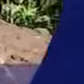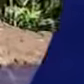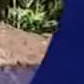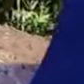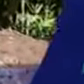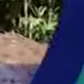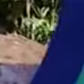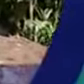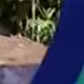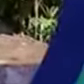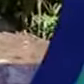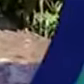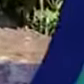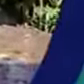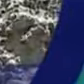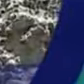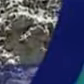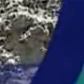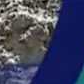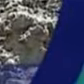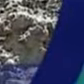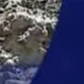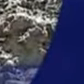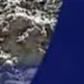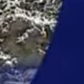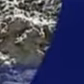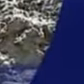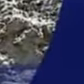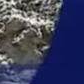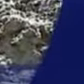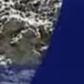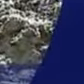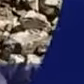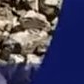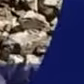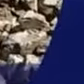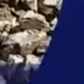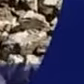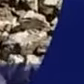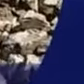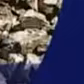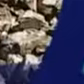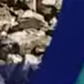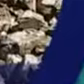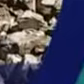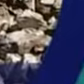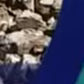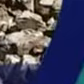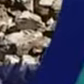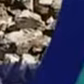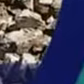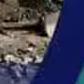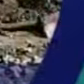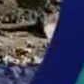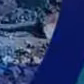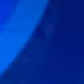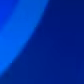llegar hasta Barba Blanca, un pequeño distrito de Huarochirí que quedó completamente sepultado tras la caída de